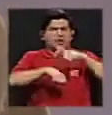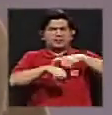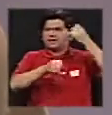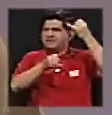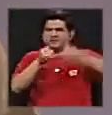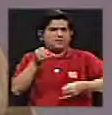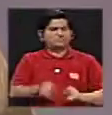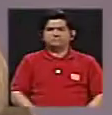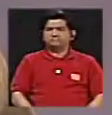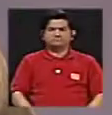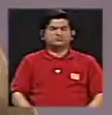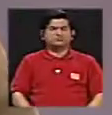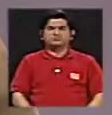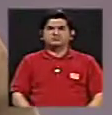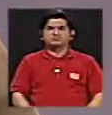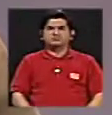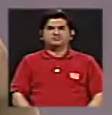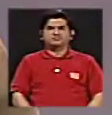ya no regía más.